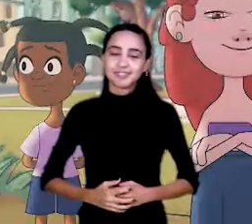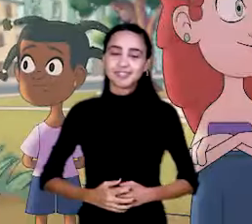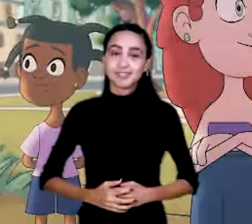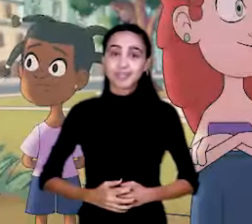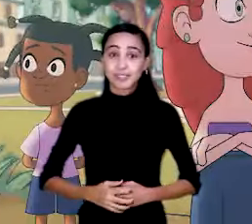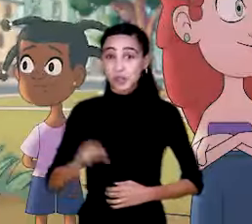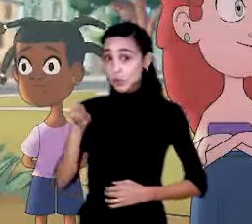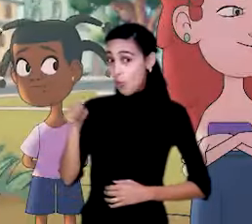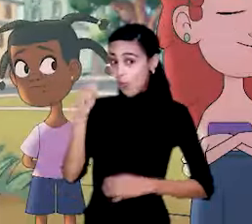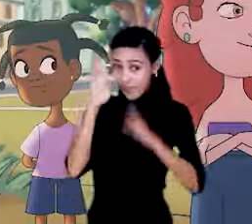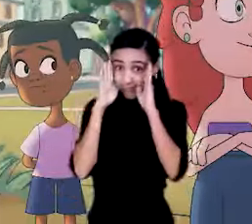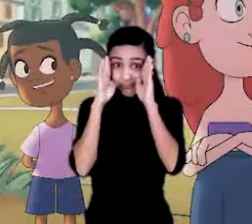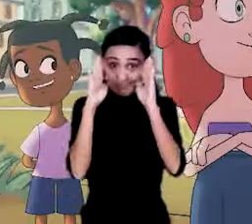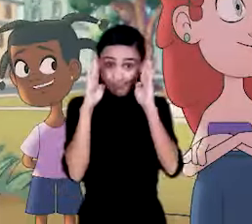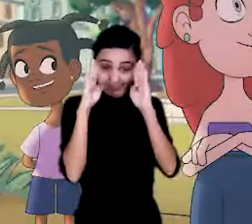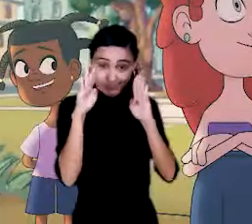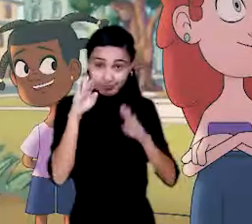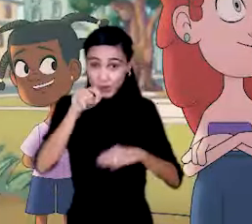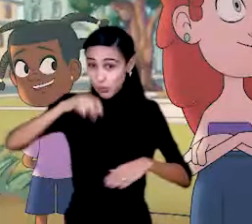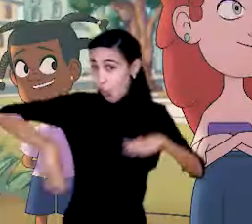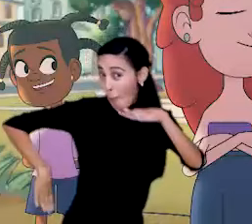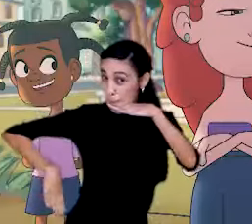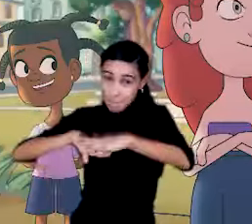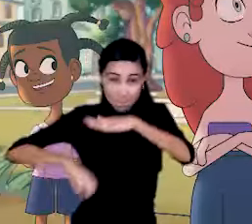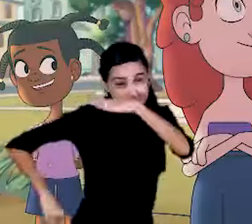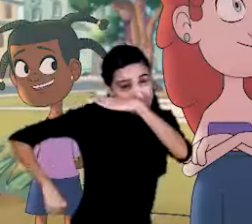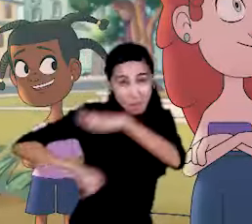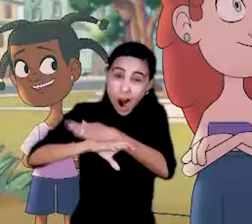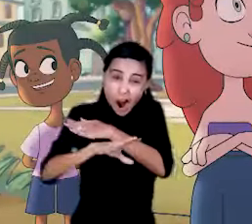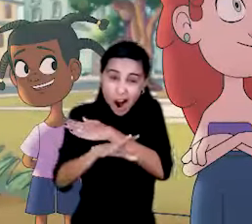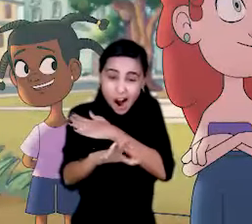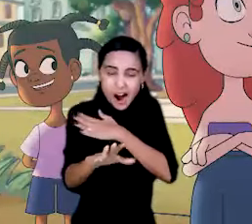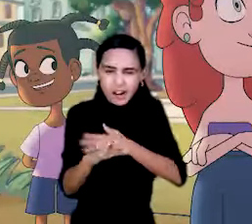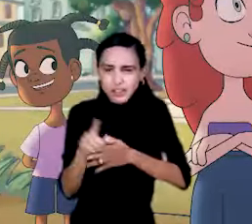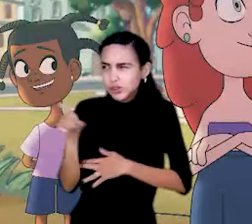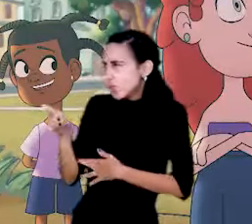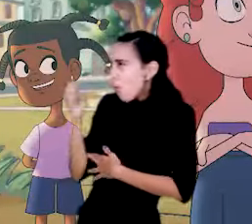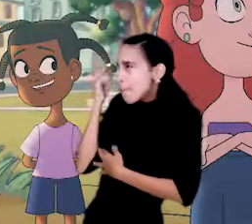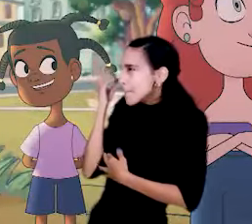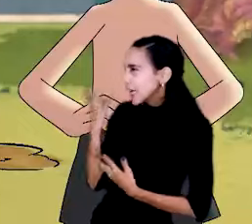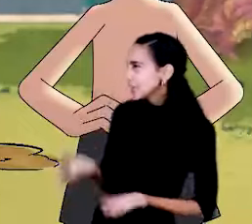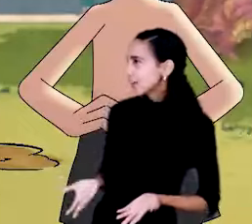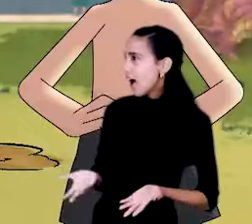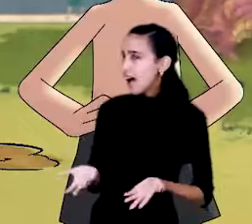Está tentada, ¿eh? Que God va por ti. Mijo, ¿qué tú vas a inventar?